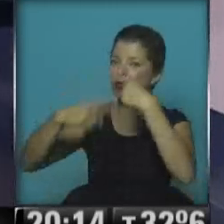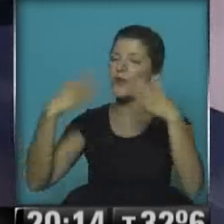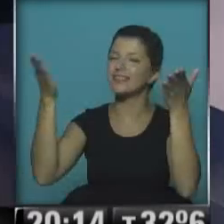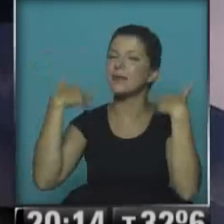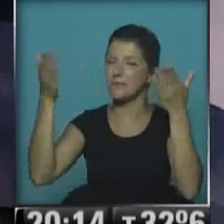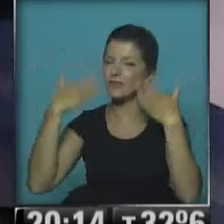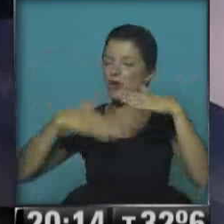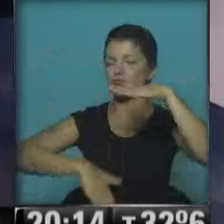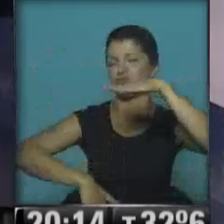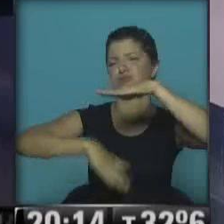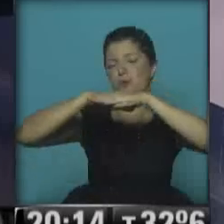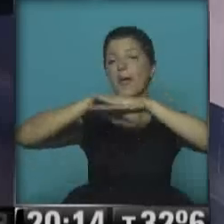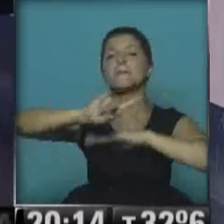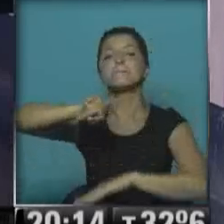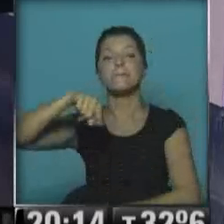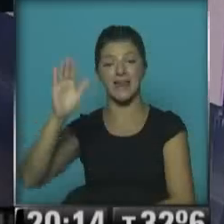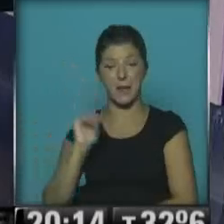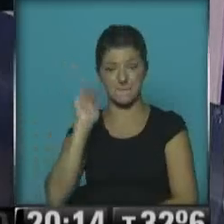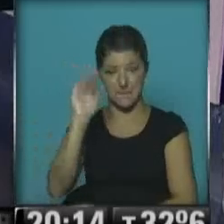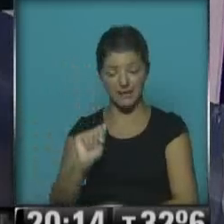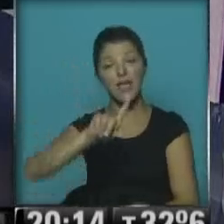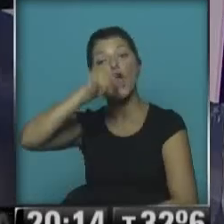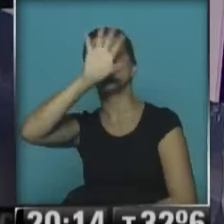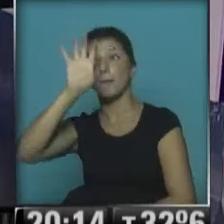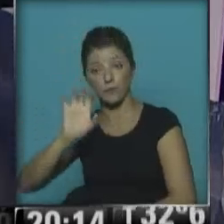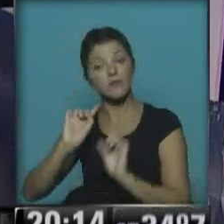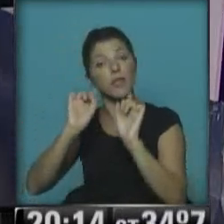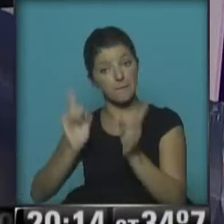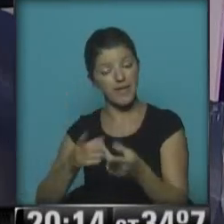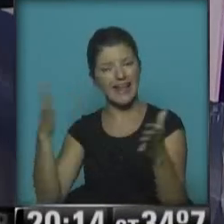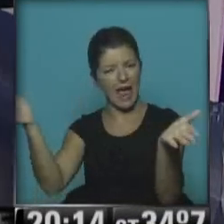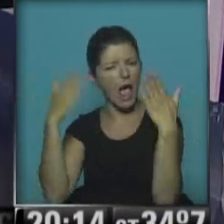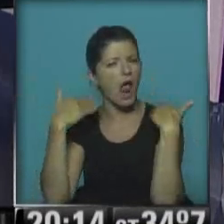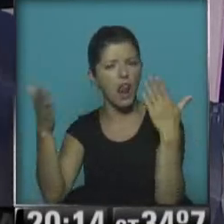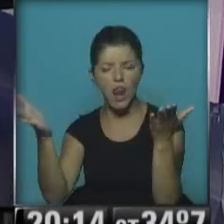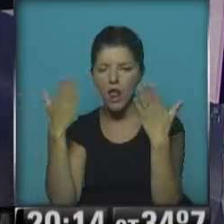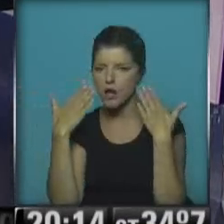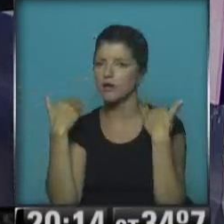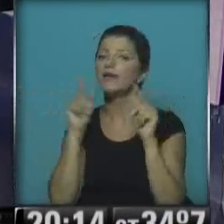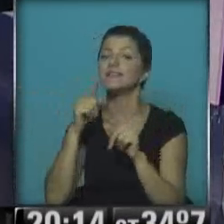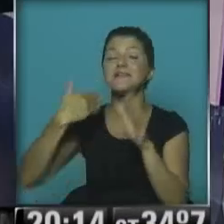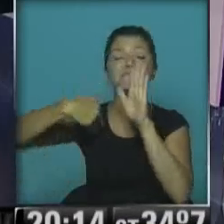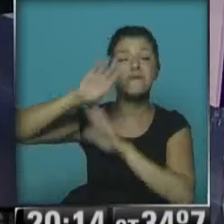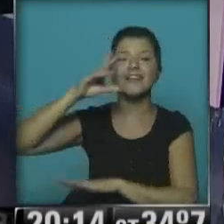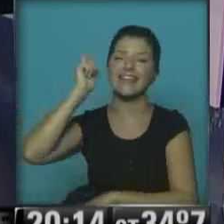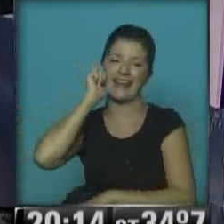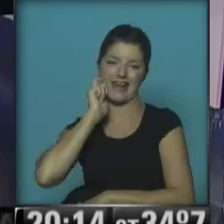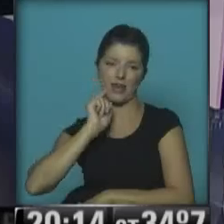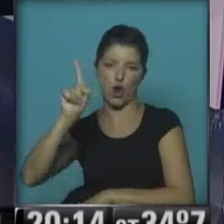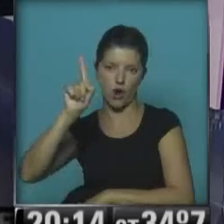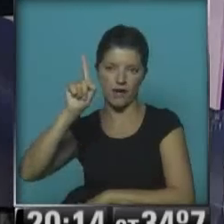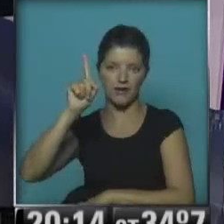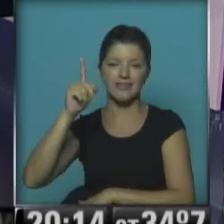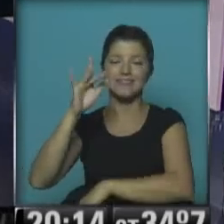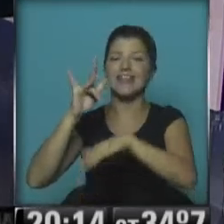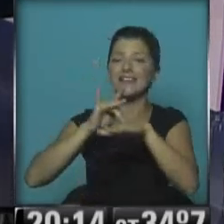temperaturas muy elevadas mañana martes. En el resto del país también se sintió esta ola de calor bastante intenso, especialmente en La Rioja, allí con una